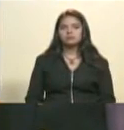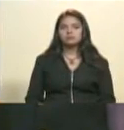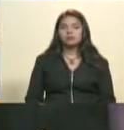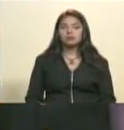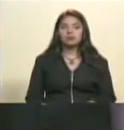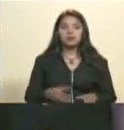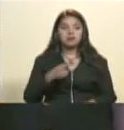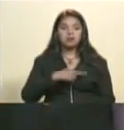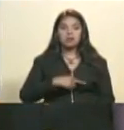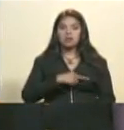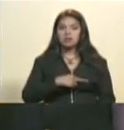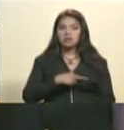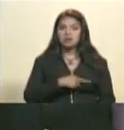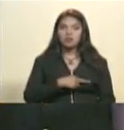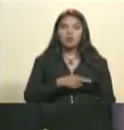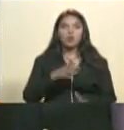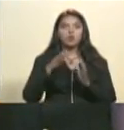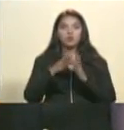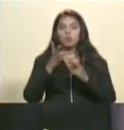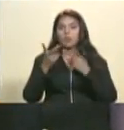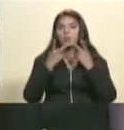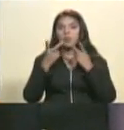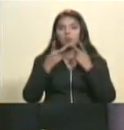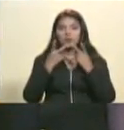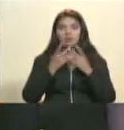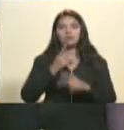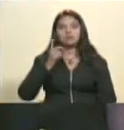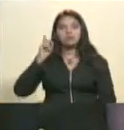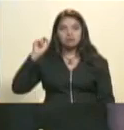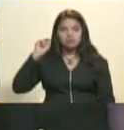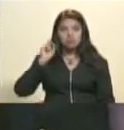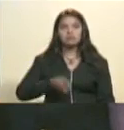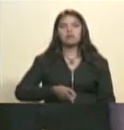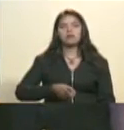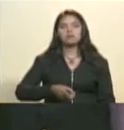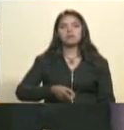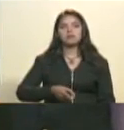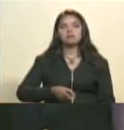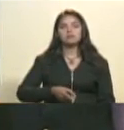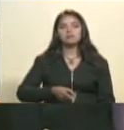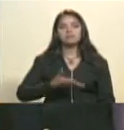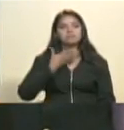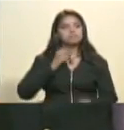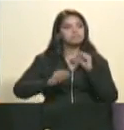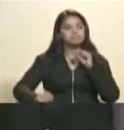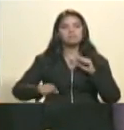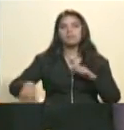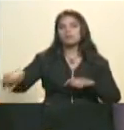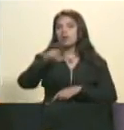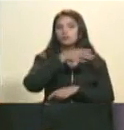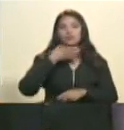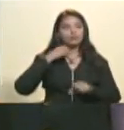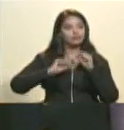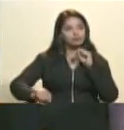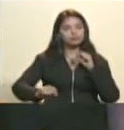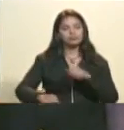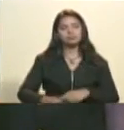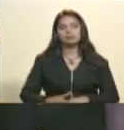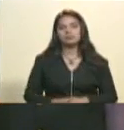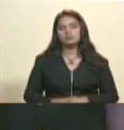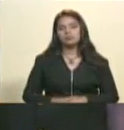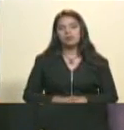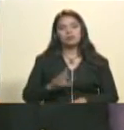credo, de signo político, debe tener el rechazo contundente de todos